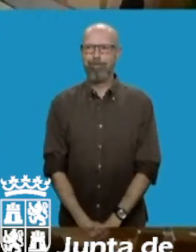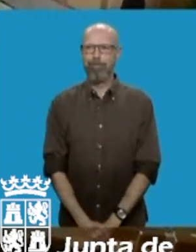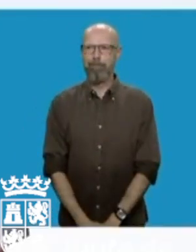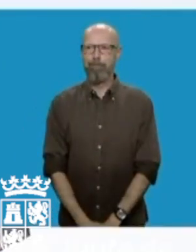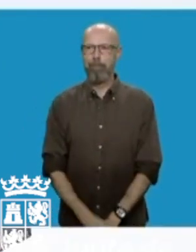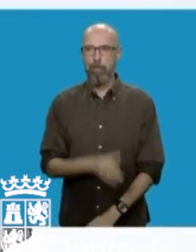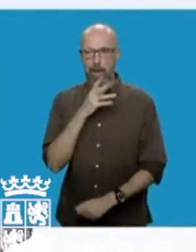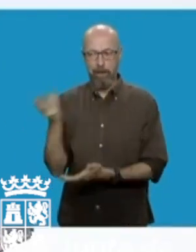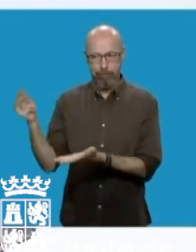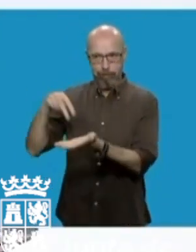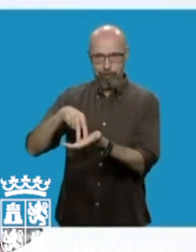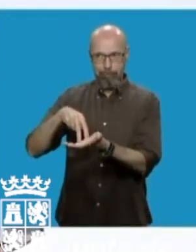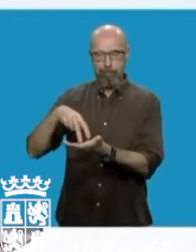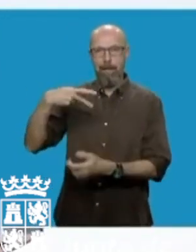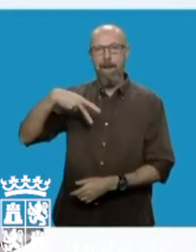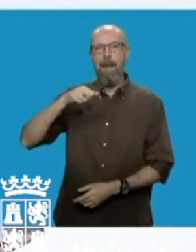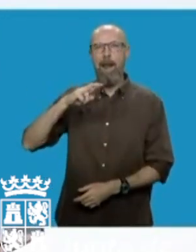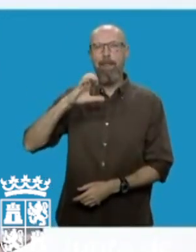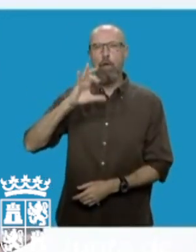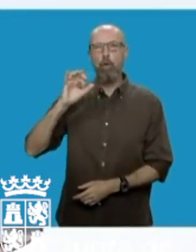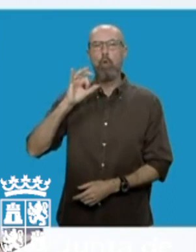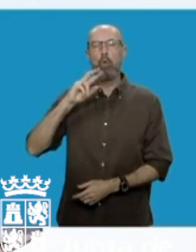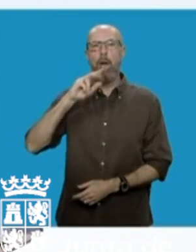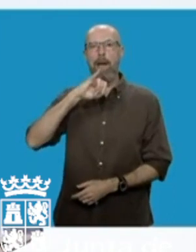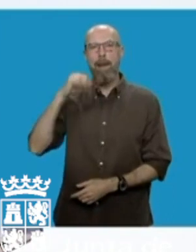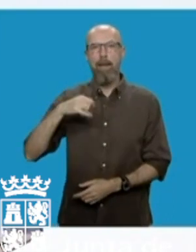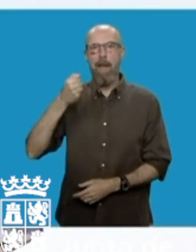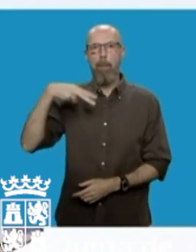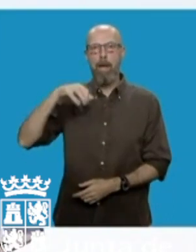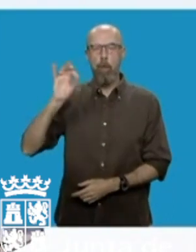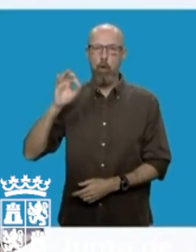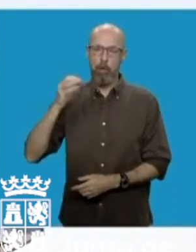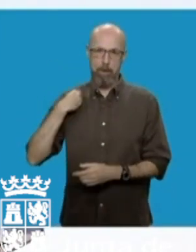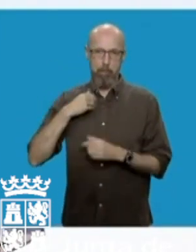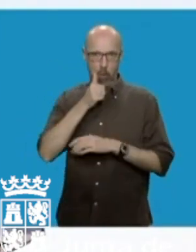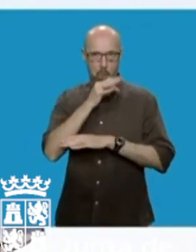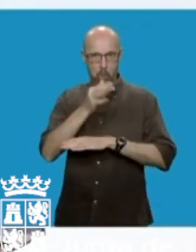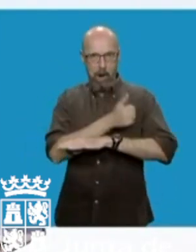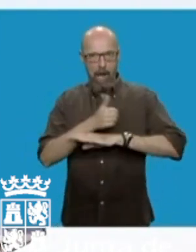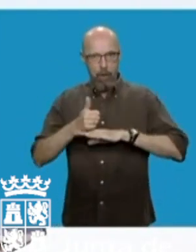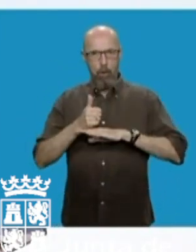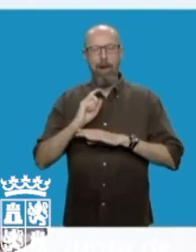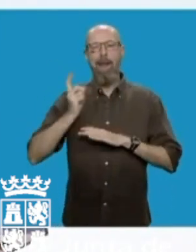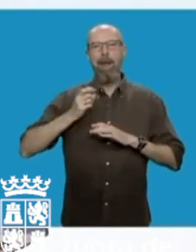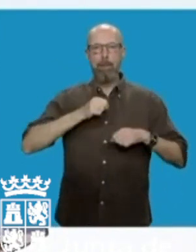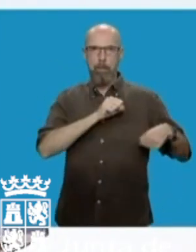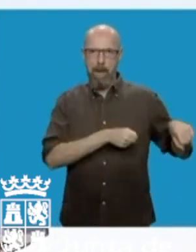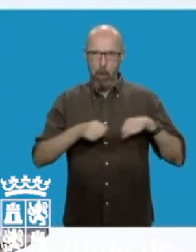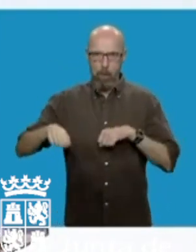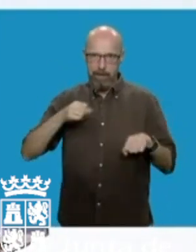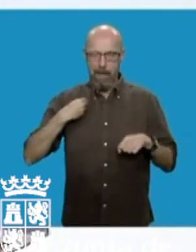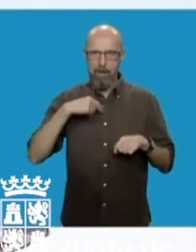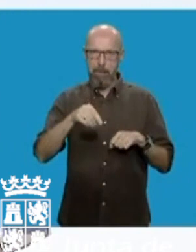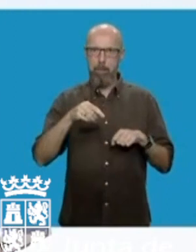Llamamos al escenario a Narciso Suárez Amador, miembro del jurado y expiragüista olímpico, para hacer entrega de este galardón a